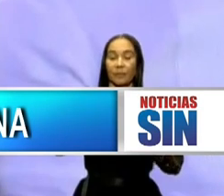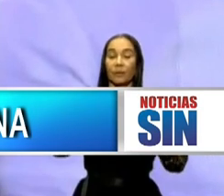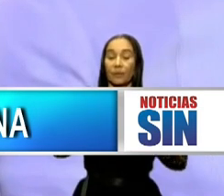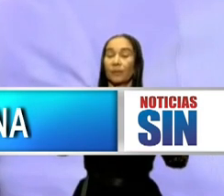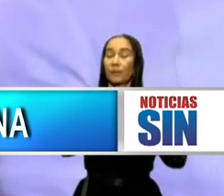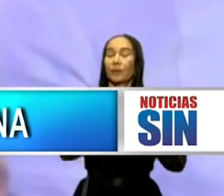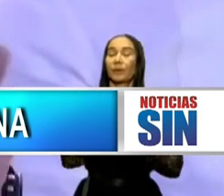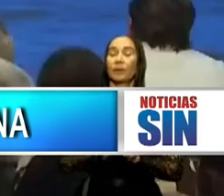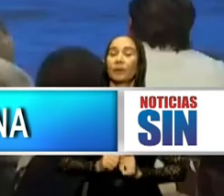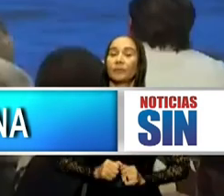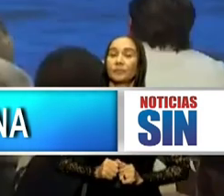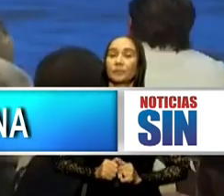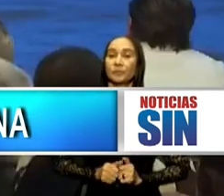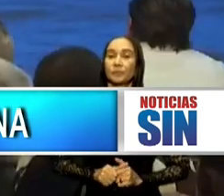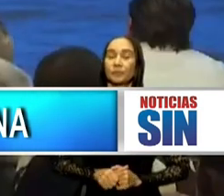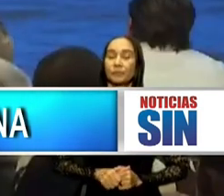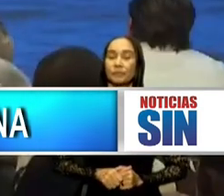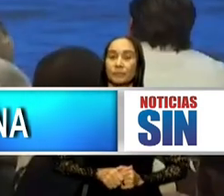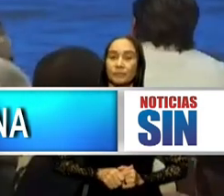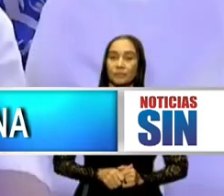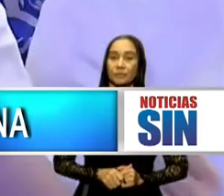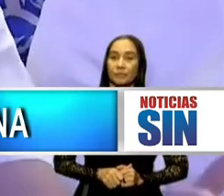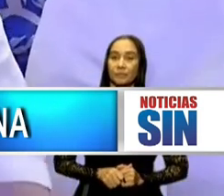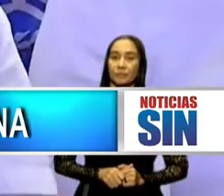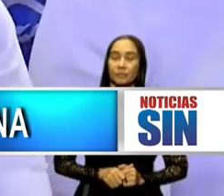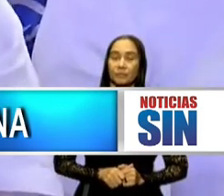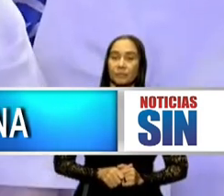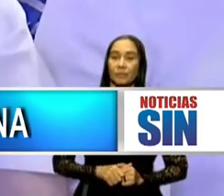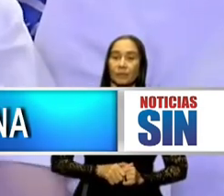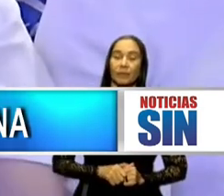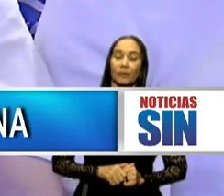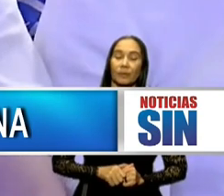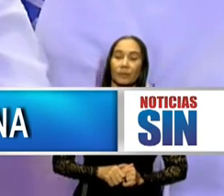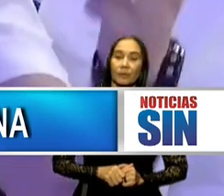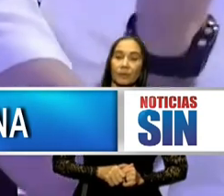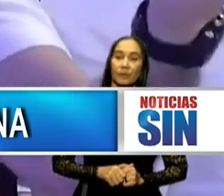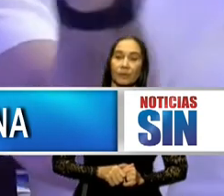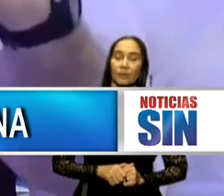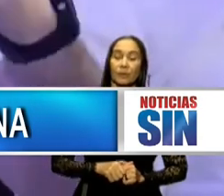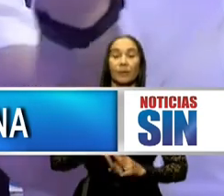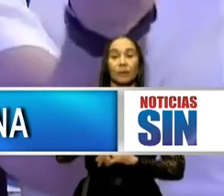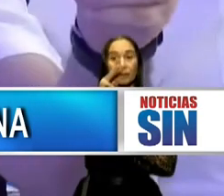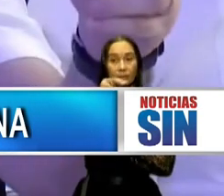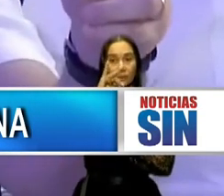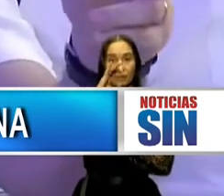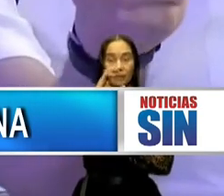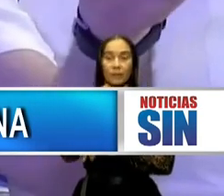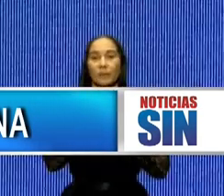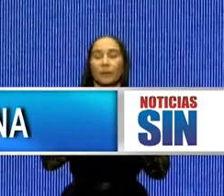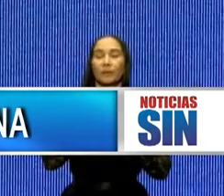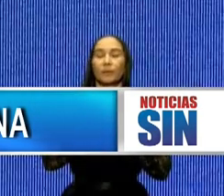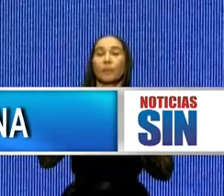la nómina, mientras que en la actualidad tiene ingresos sobre gastos superiores a los 253 millones de